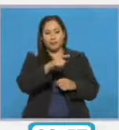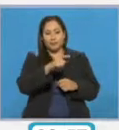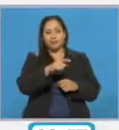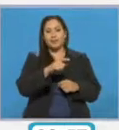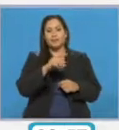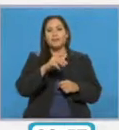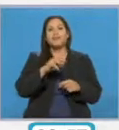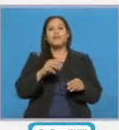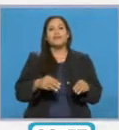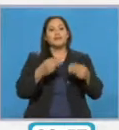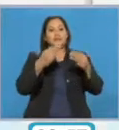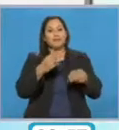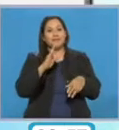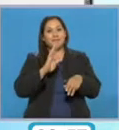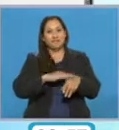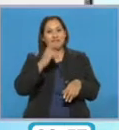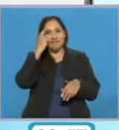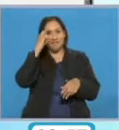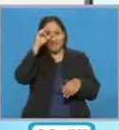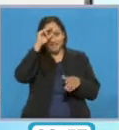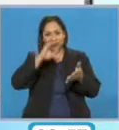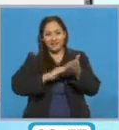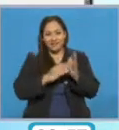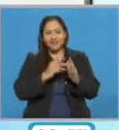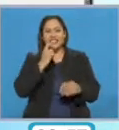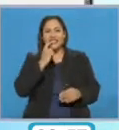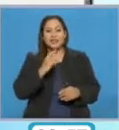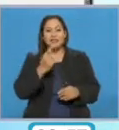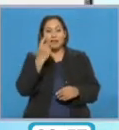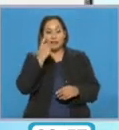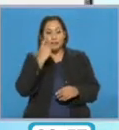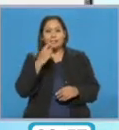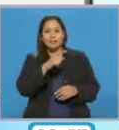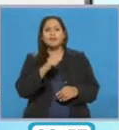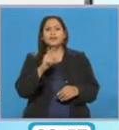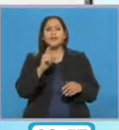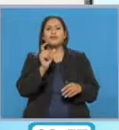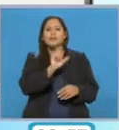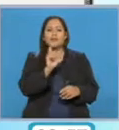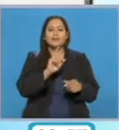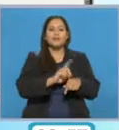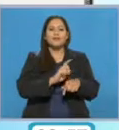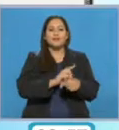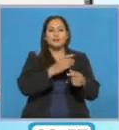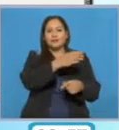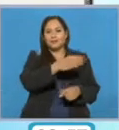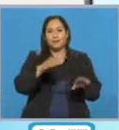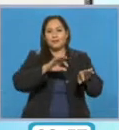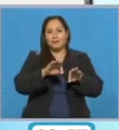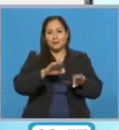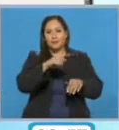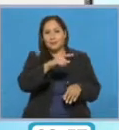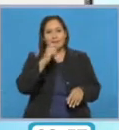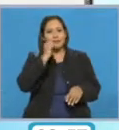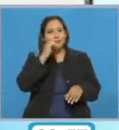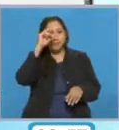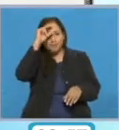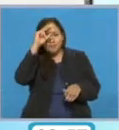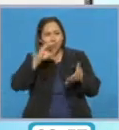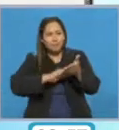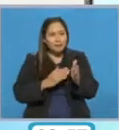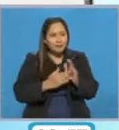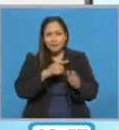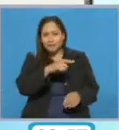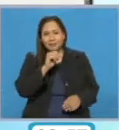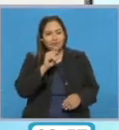de marketing más utilizados hoy en día. Actualmente. Y fíjense en qué momento lo está haciendo. Desde ahí vemos esta parte estratégica que visión,